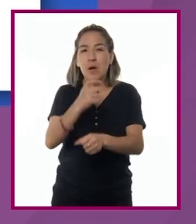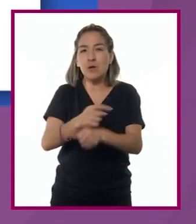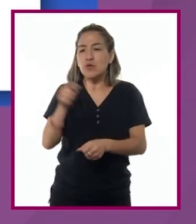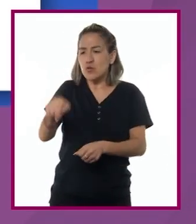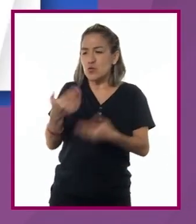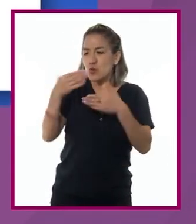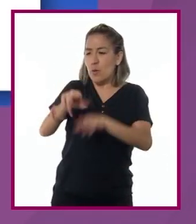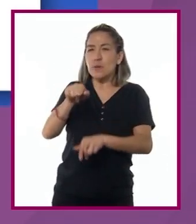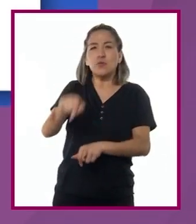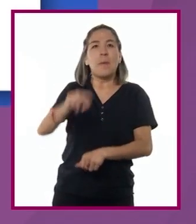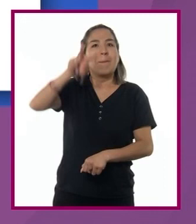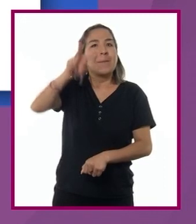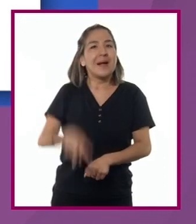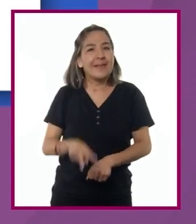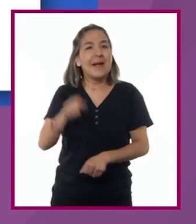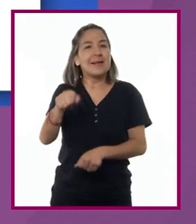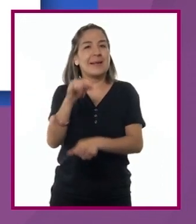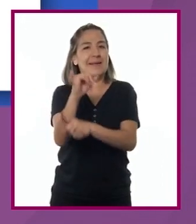de la investigación.